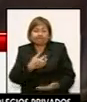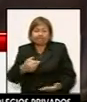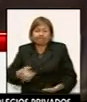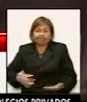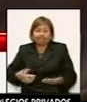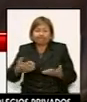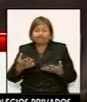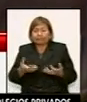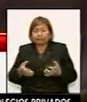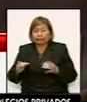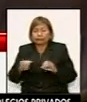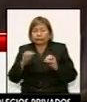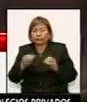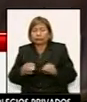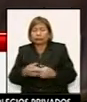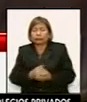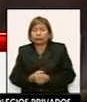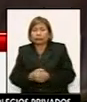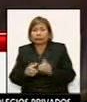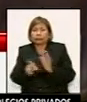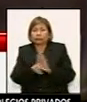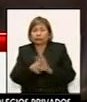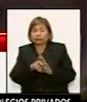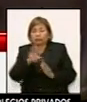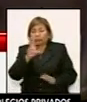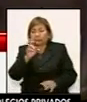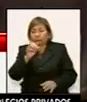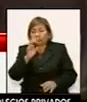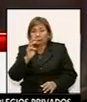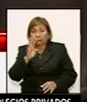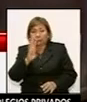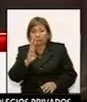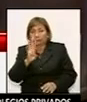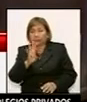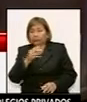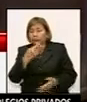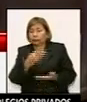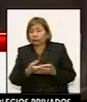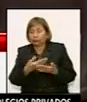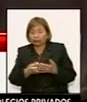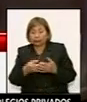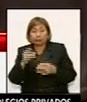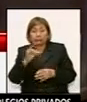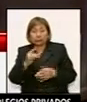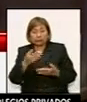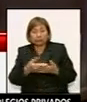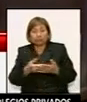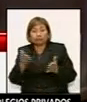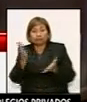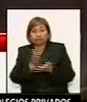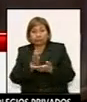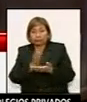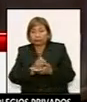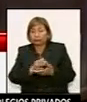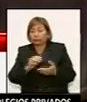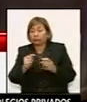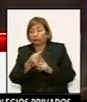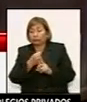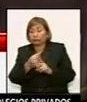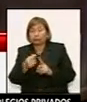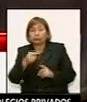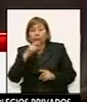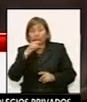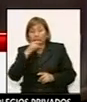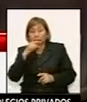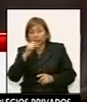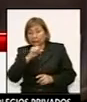también hacer un aporte. Actualmente existe una ley 3364, ley que efectivamente sirve para prevenir, sancionar, erradicar la violencia contra las